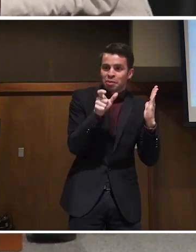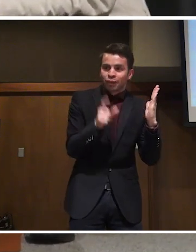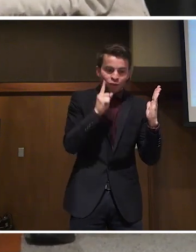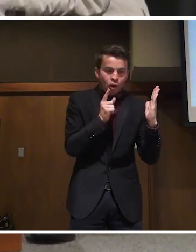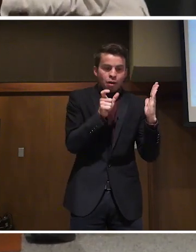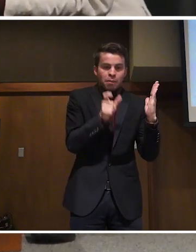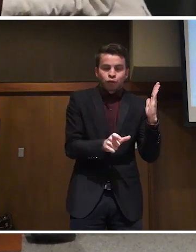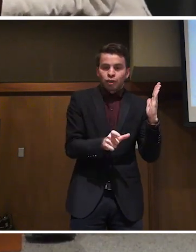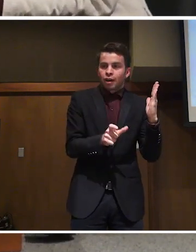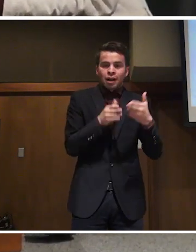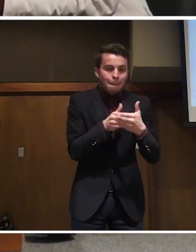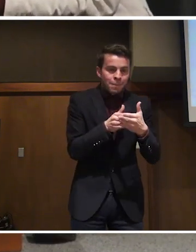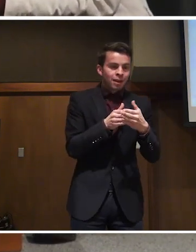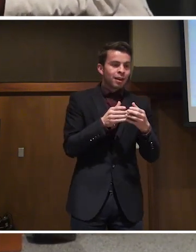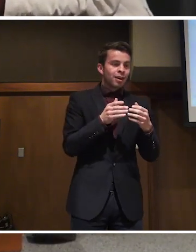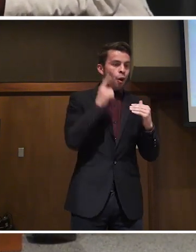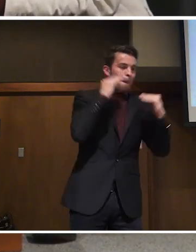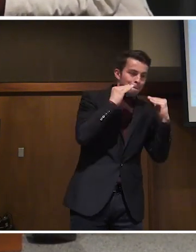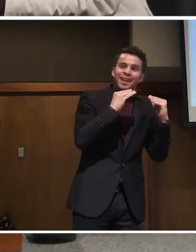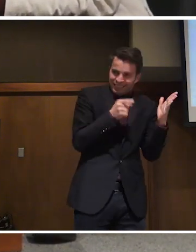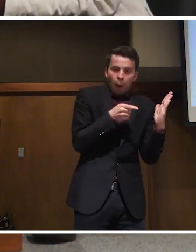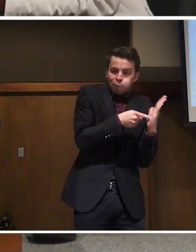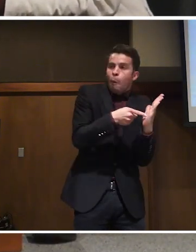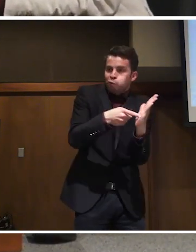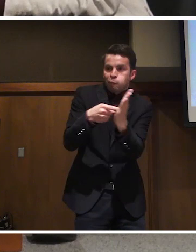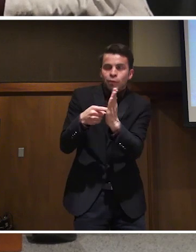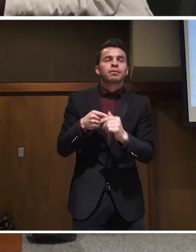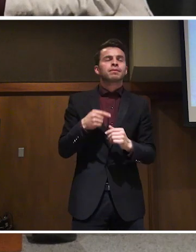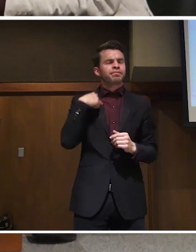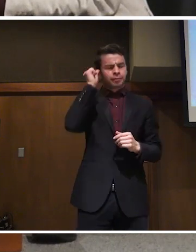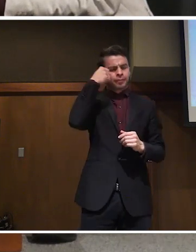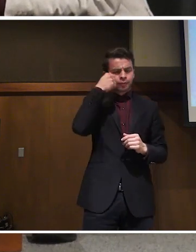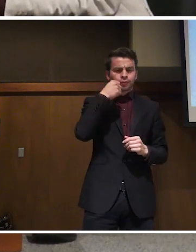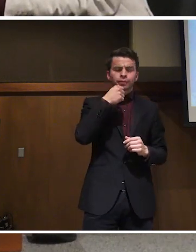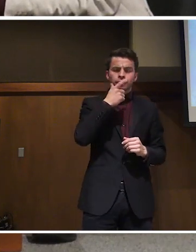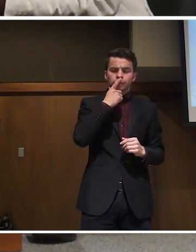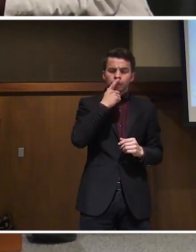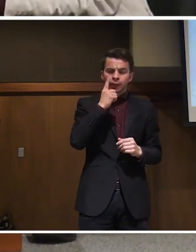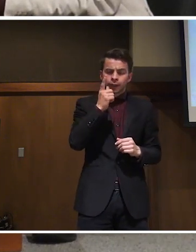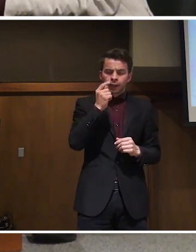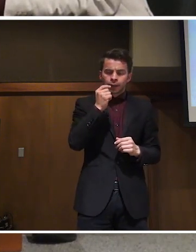tipos de incapacidad y de respuestas distintas. Yo recuerdo pues